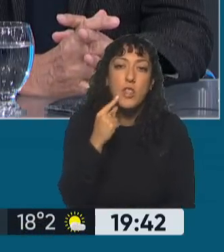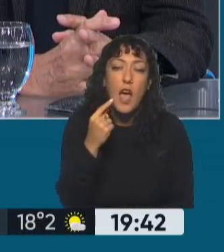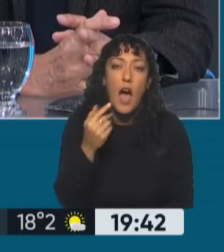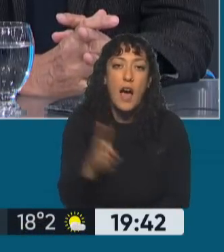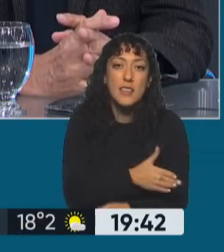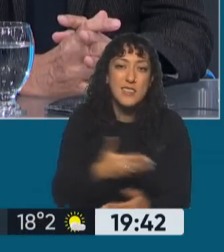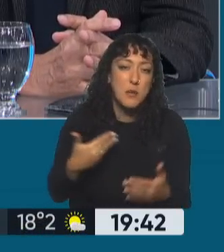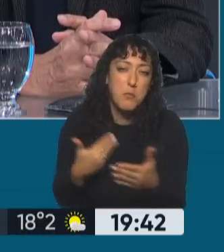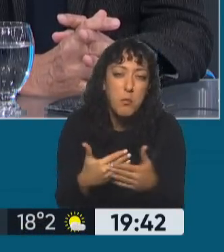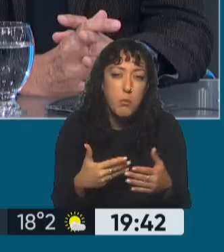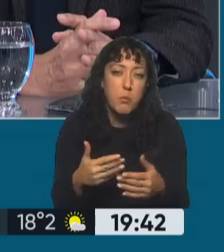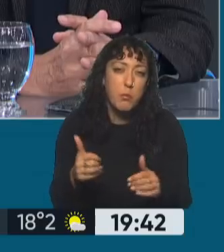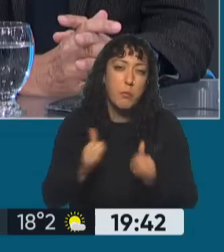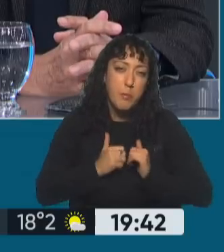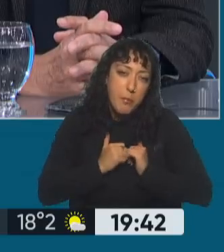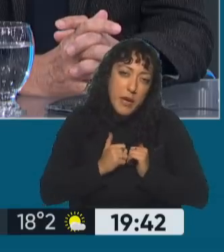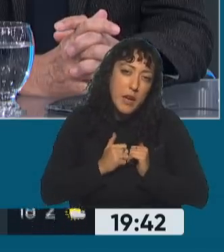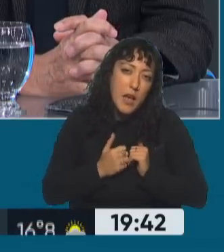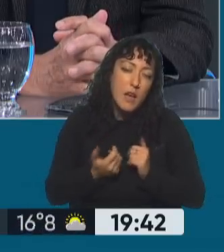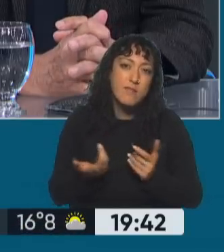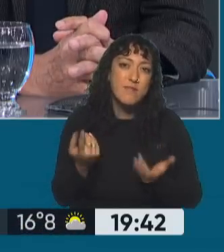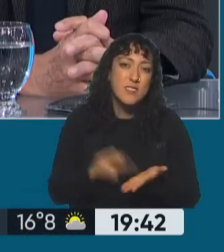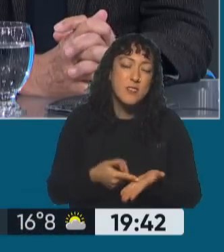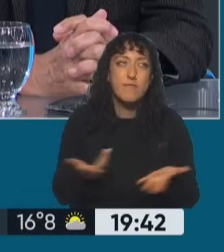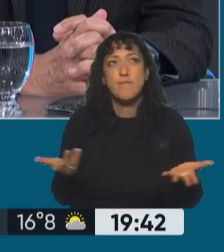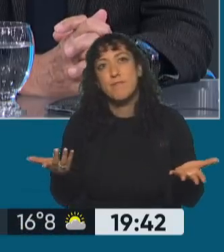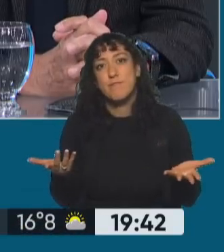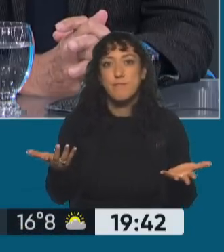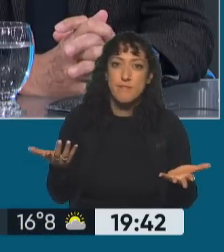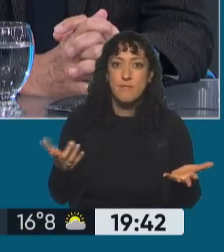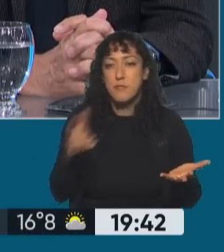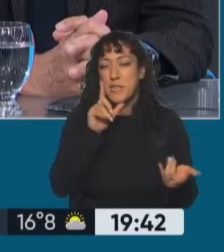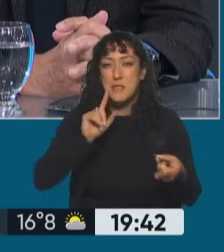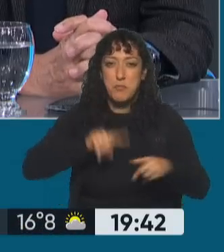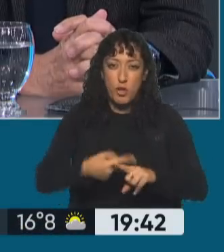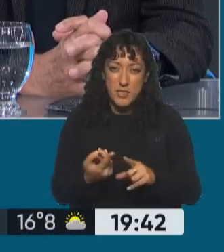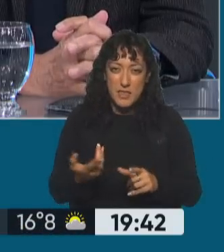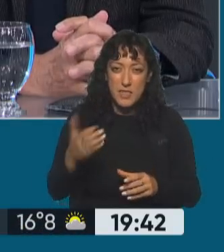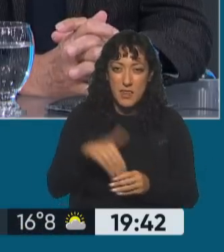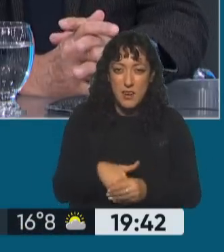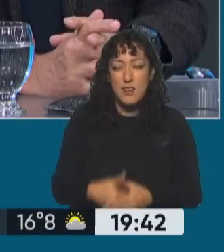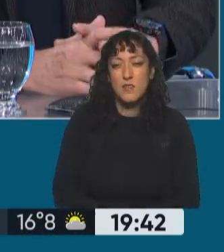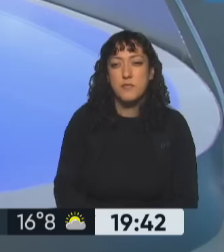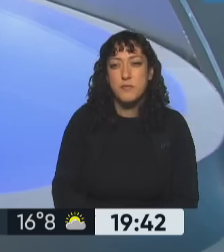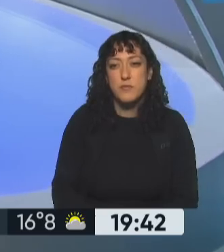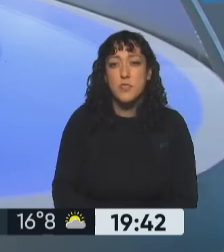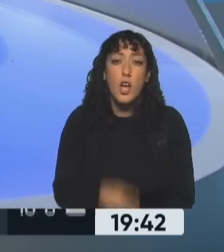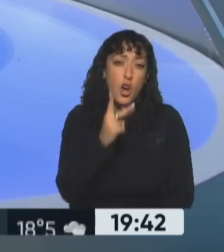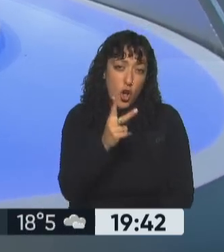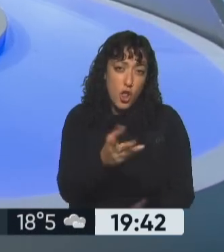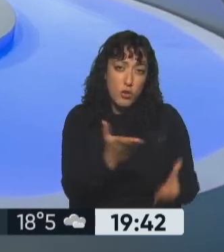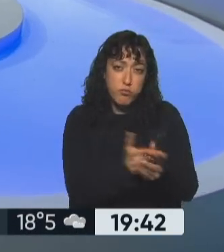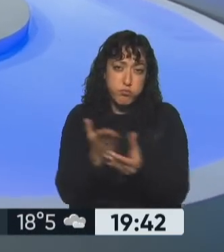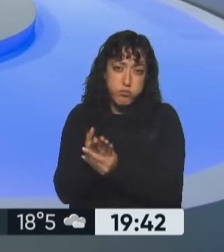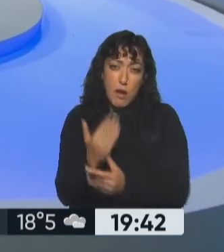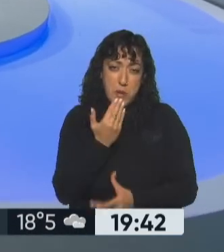de las elecciones de las dos provincias para emitir este fallo, ahí da cuenta un fallo político. Los dos estaban desde el principio de abril, ¿no? En función de esto que dice. Eso